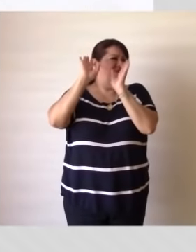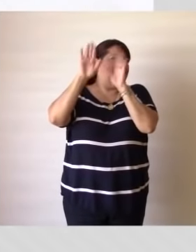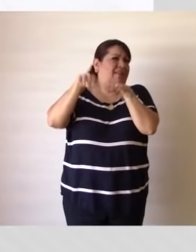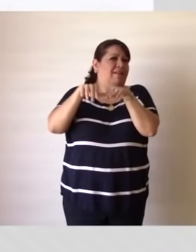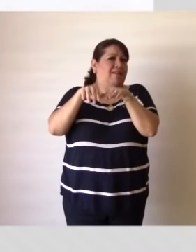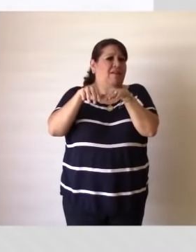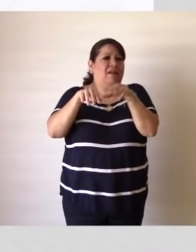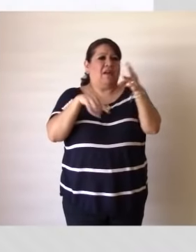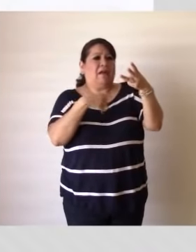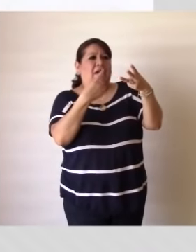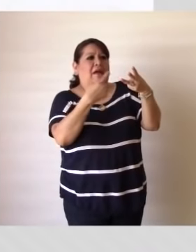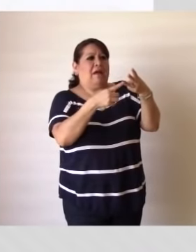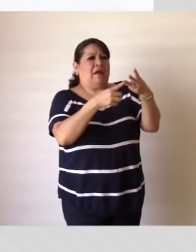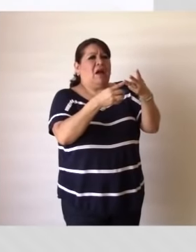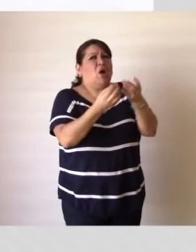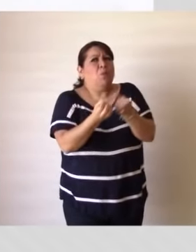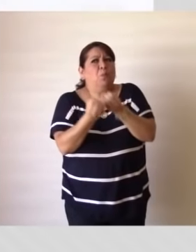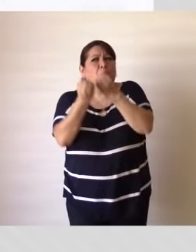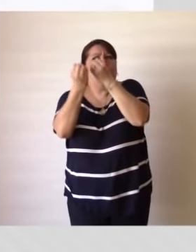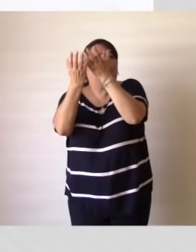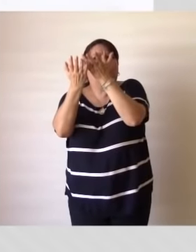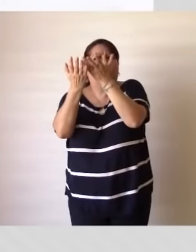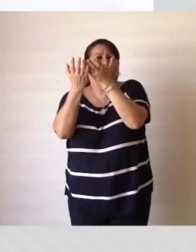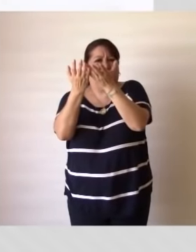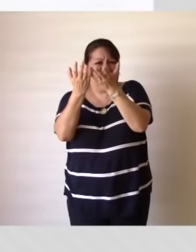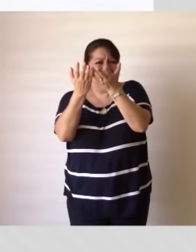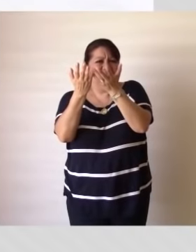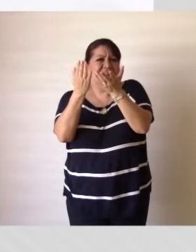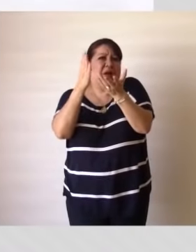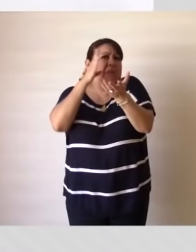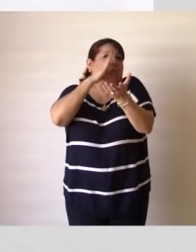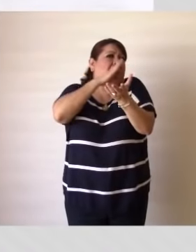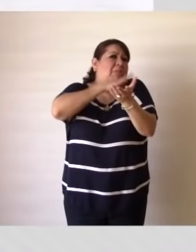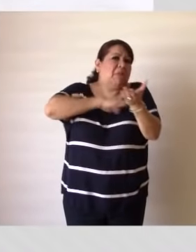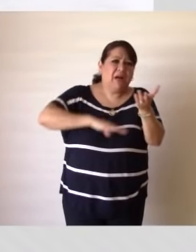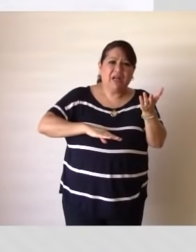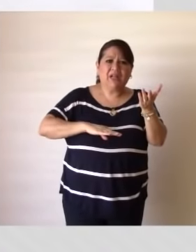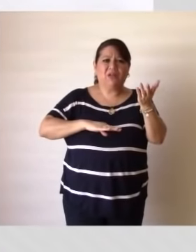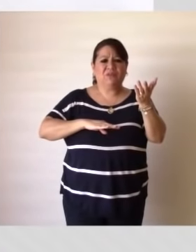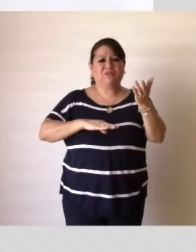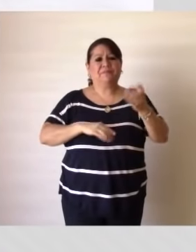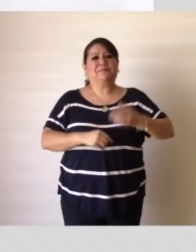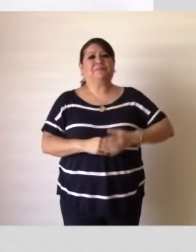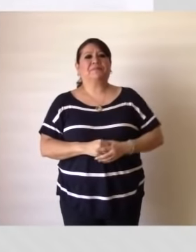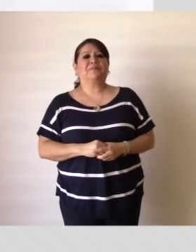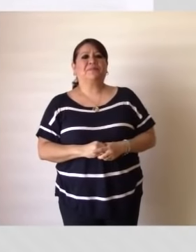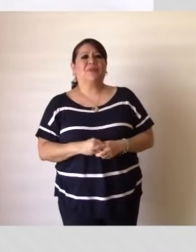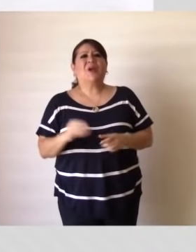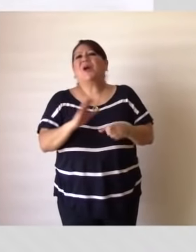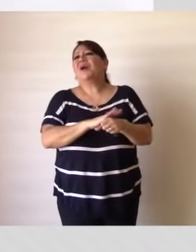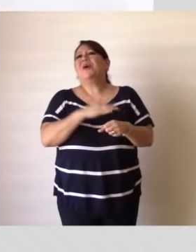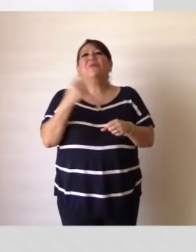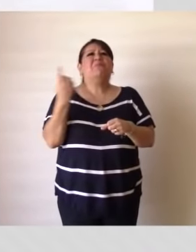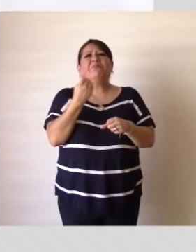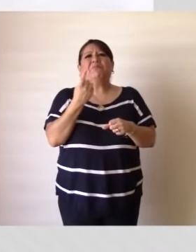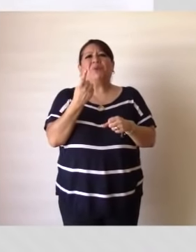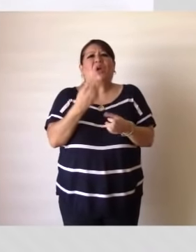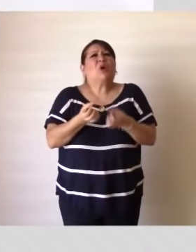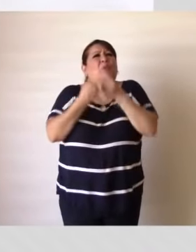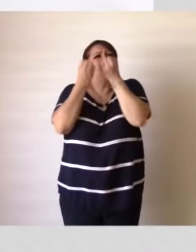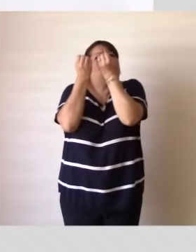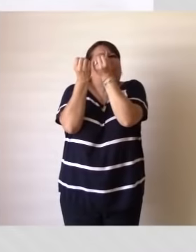por debajo de lo requerido en pocas palabras porque entregas sacrificios que no